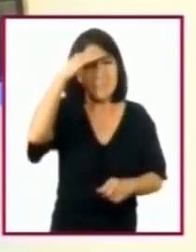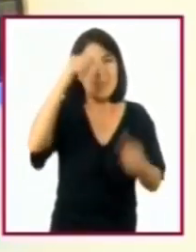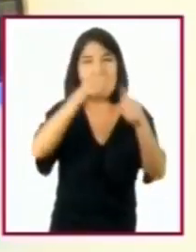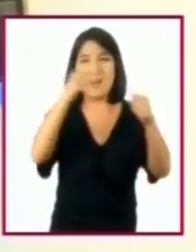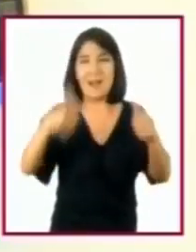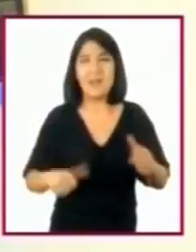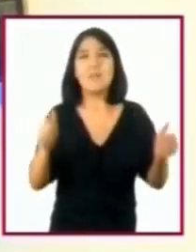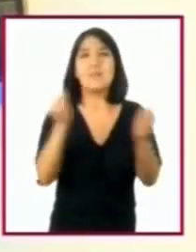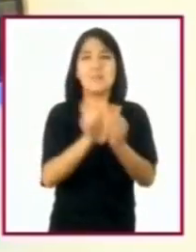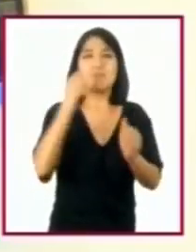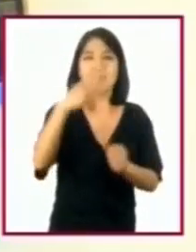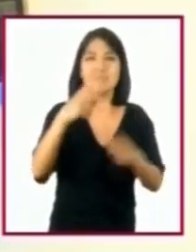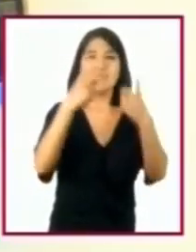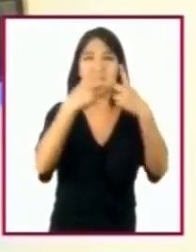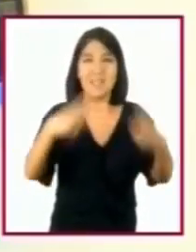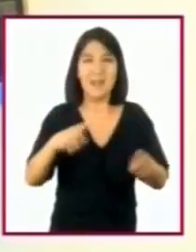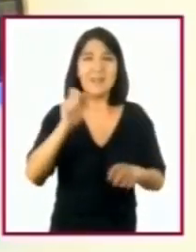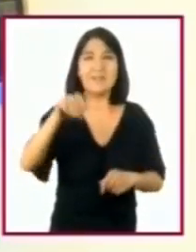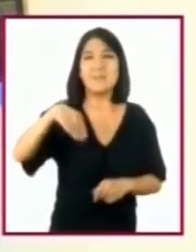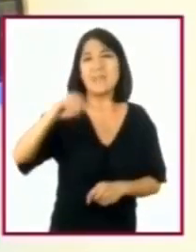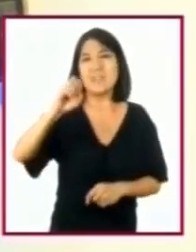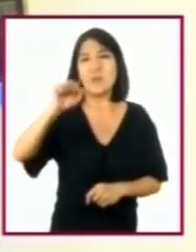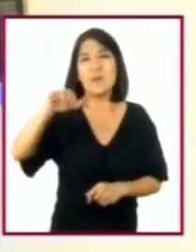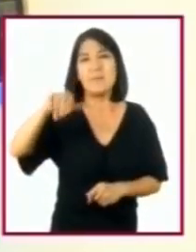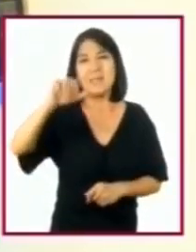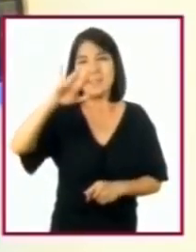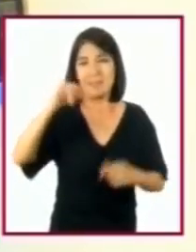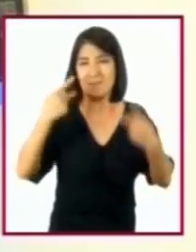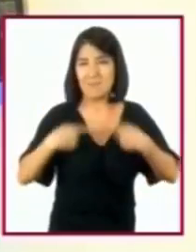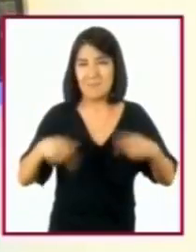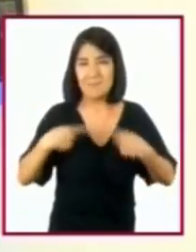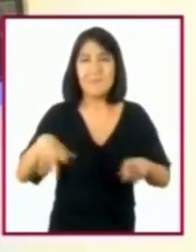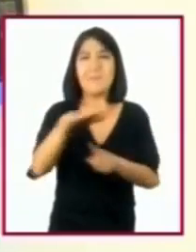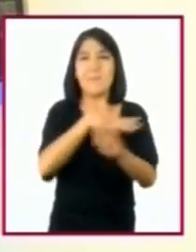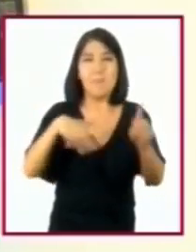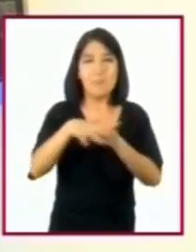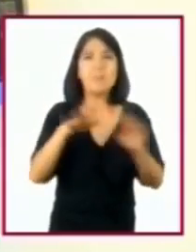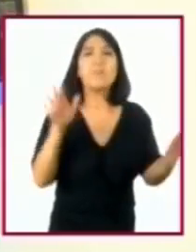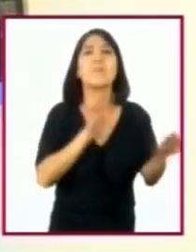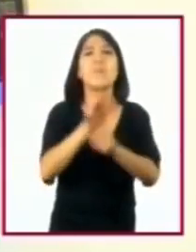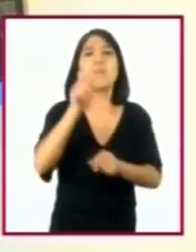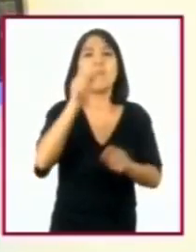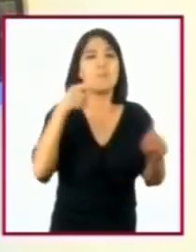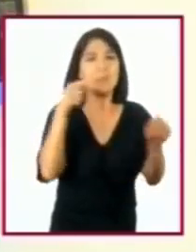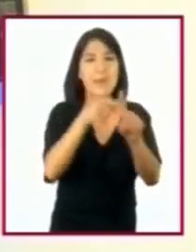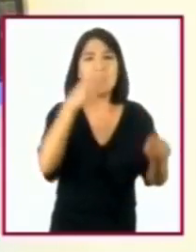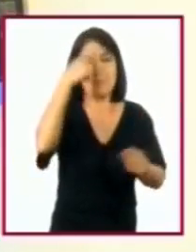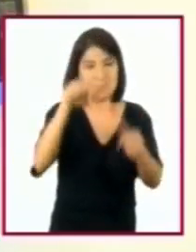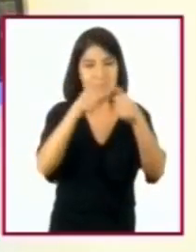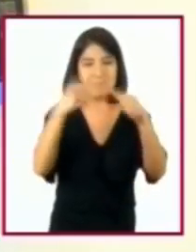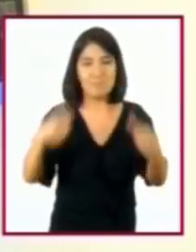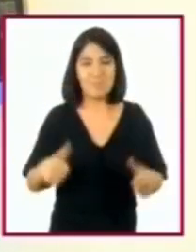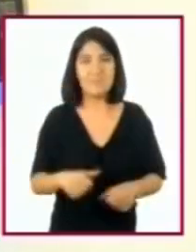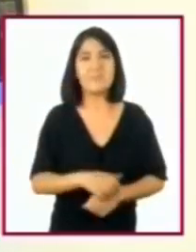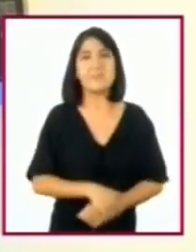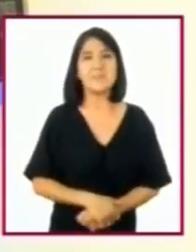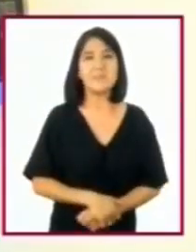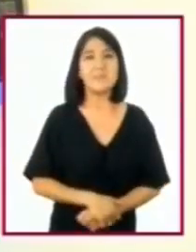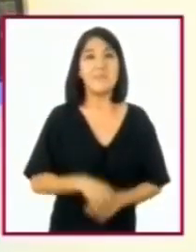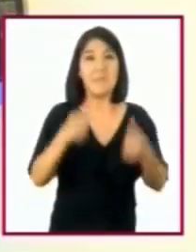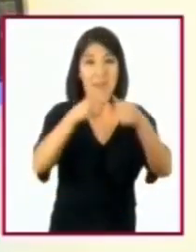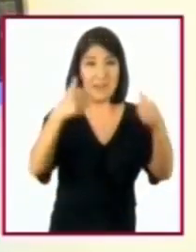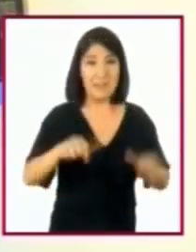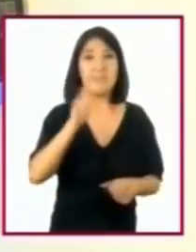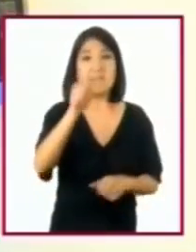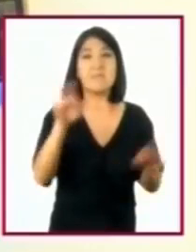desarrollaron los antiguos habitantes de Mesoamérica? ¿Cuál era la función y el sentido de esa producción artística? ¿El arte es